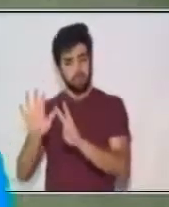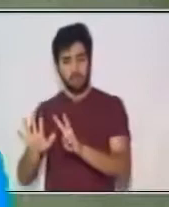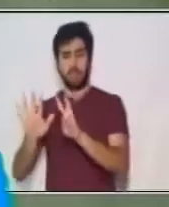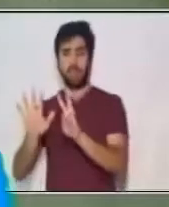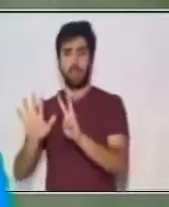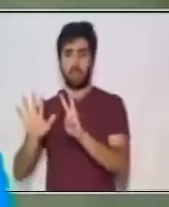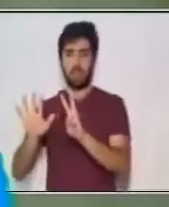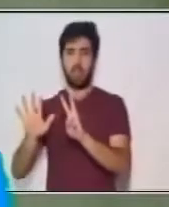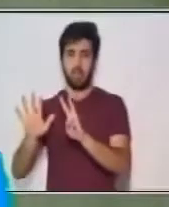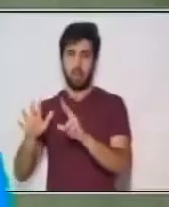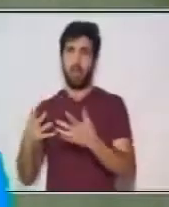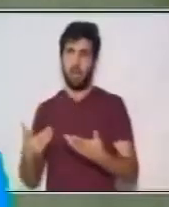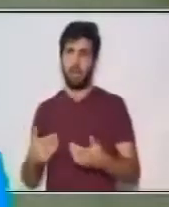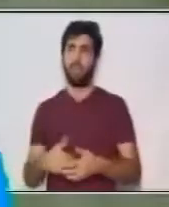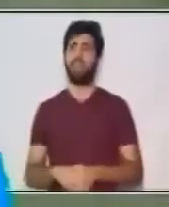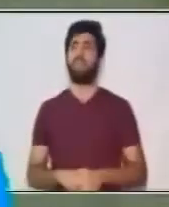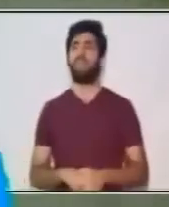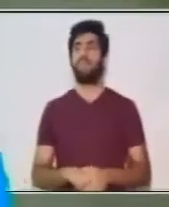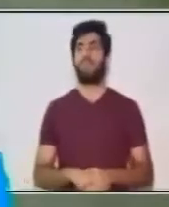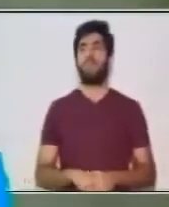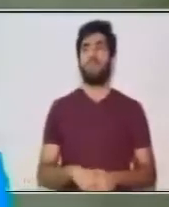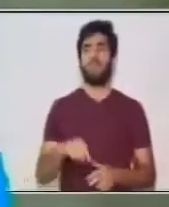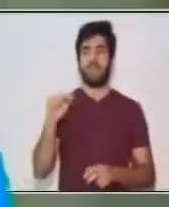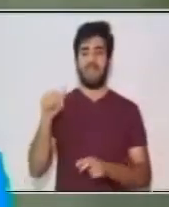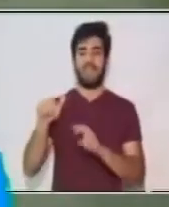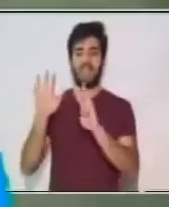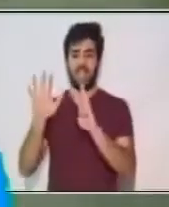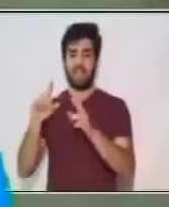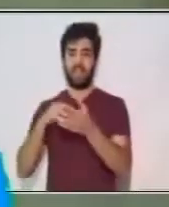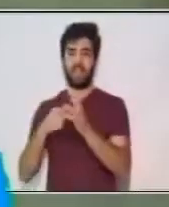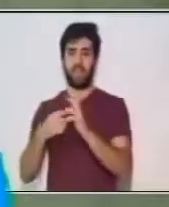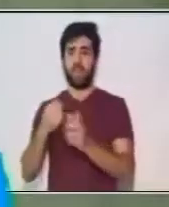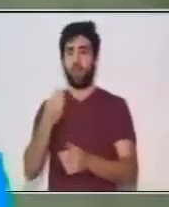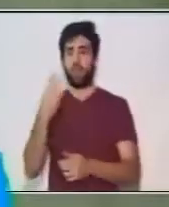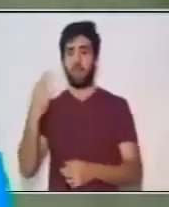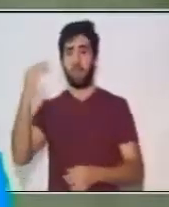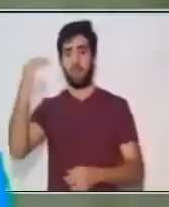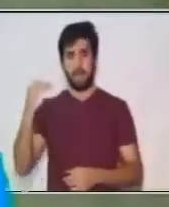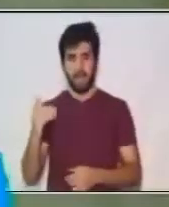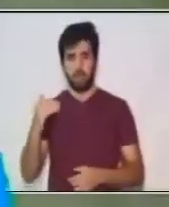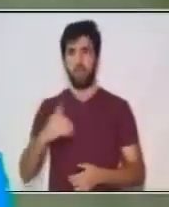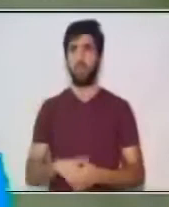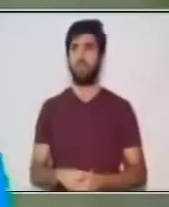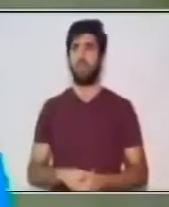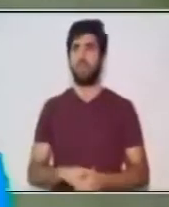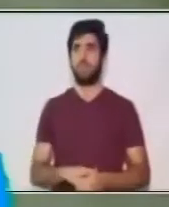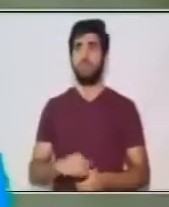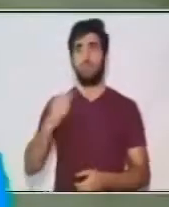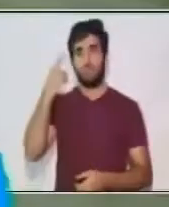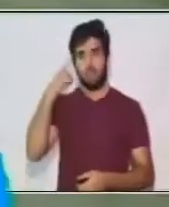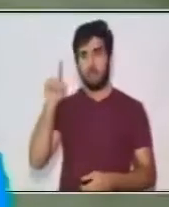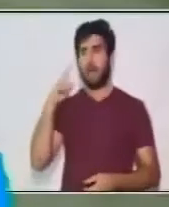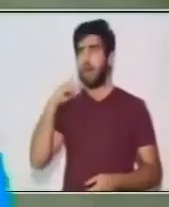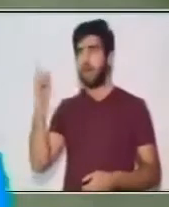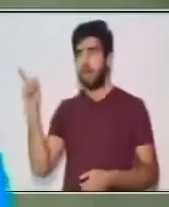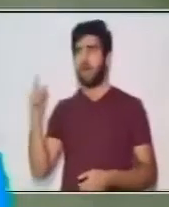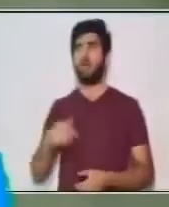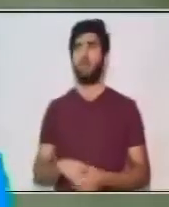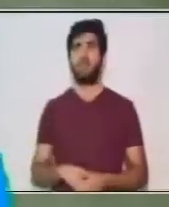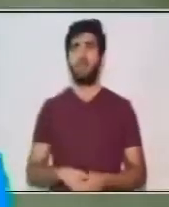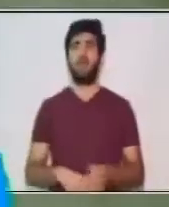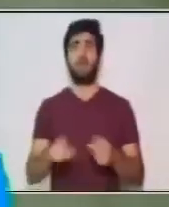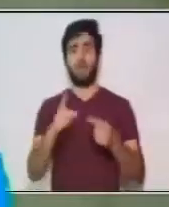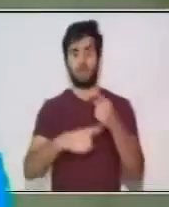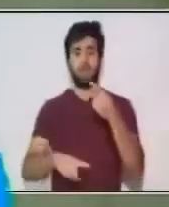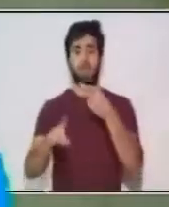Pero ese 7 es un número menor al de la segunda fila. Y en